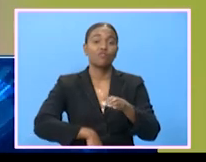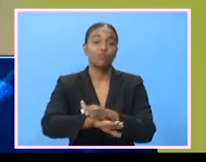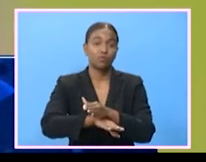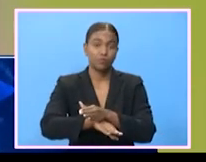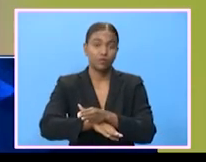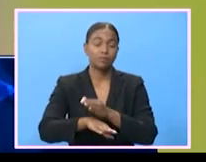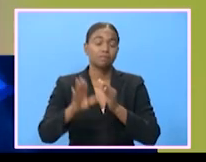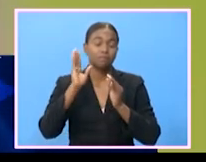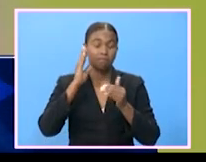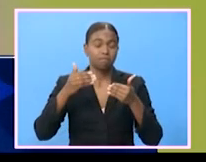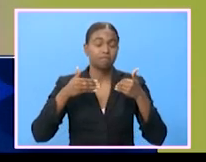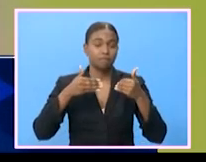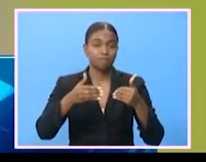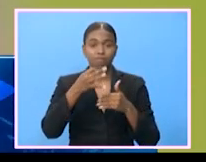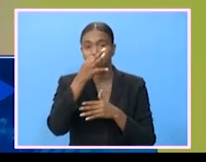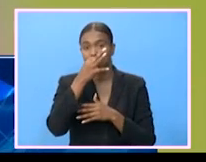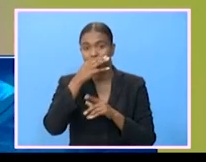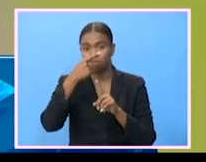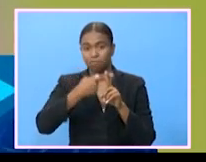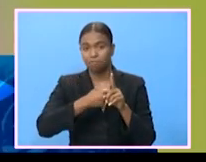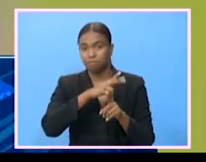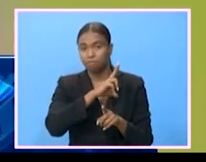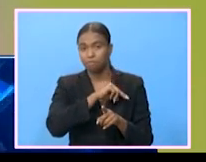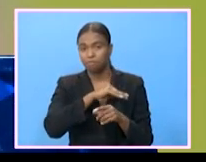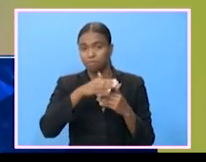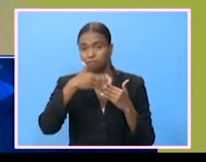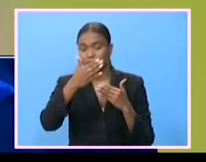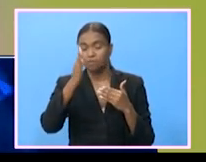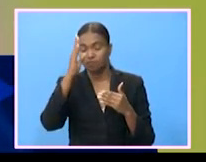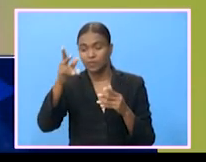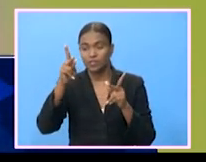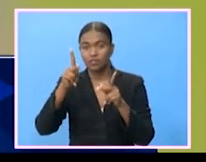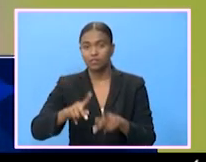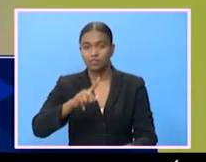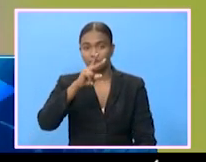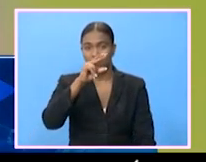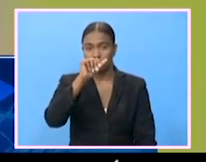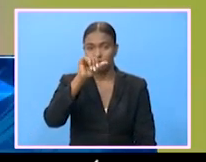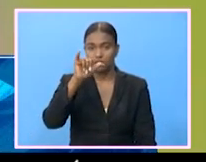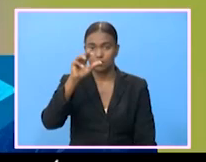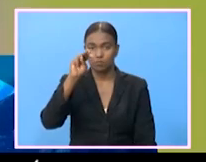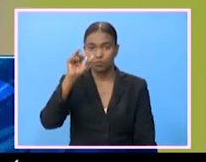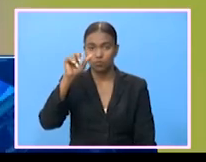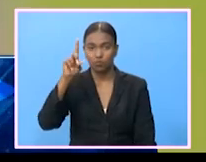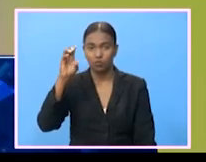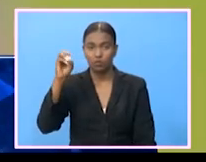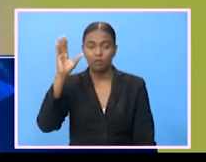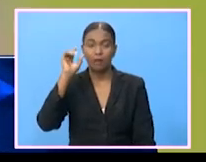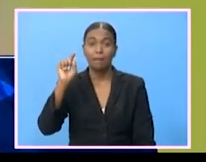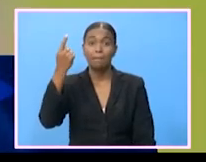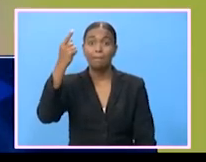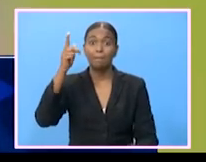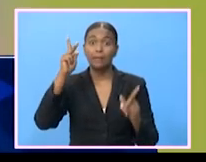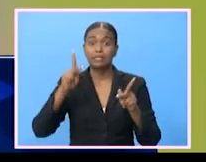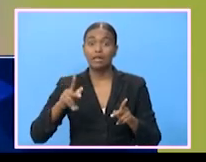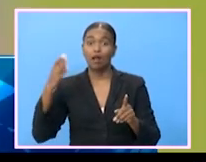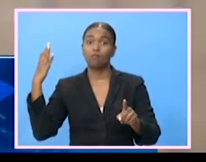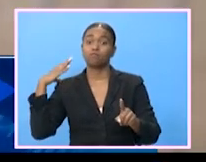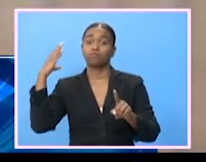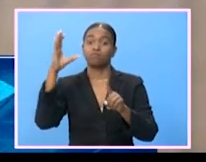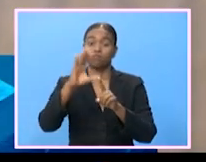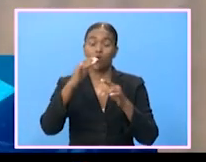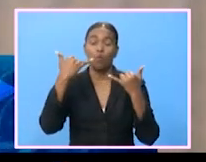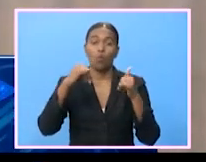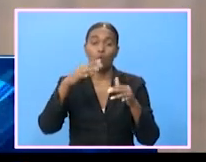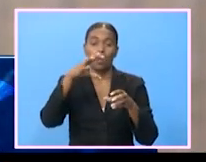que estará realizándose el próximo mes de noviembre y se trata del señor Raimundo Félix. Será este primer árbitro designado en